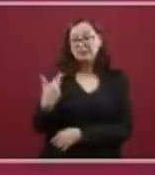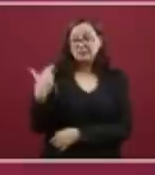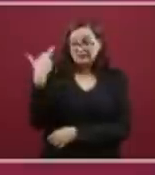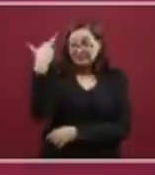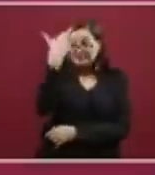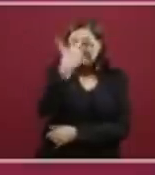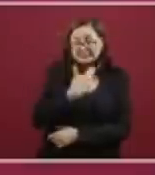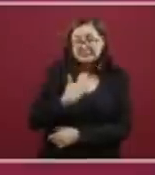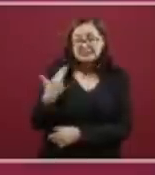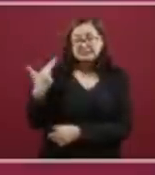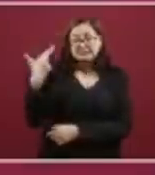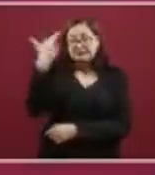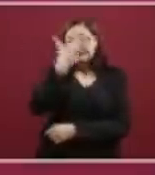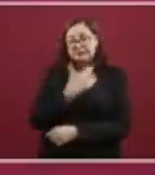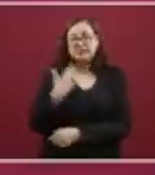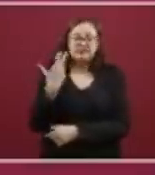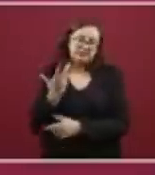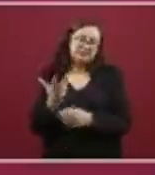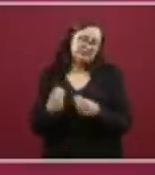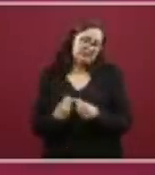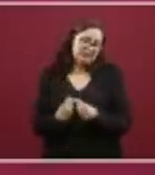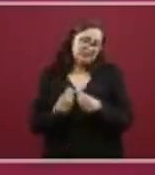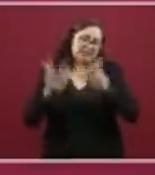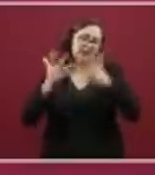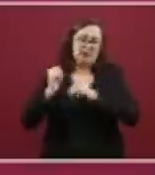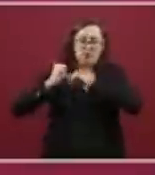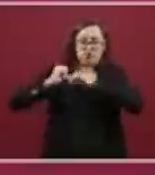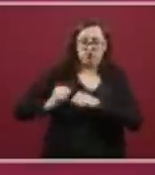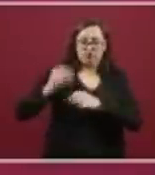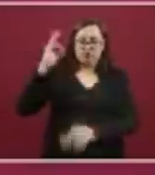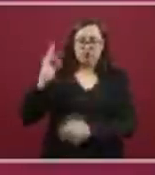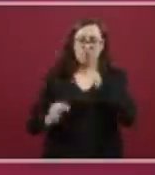con respecto a la autonomía del Poder Judicial.